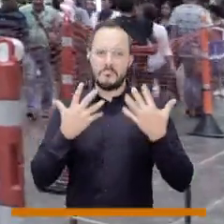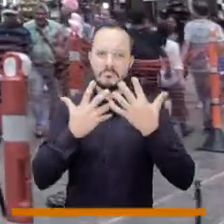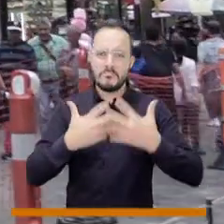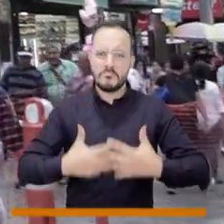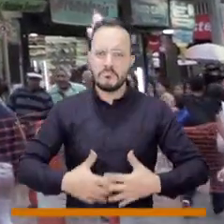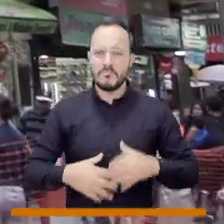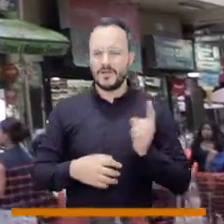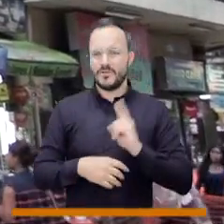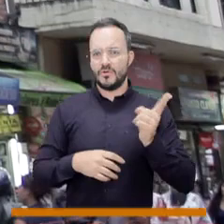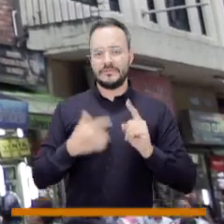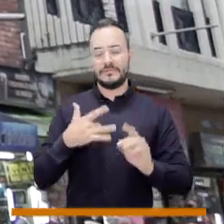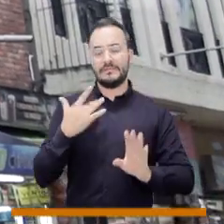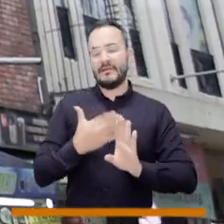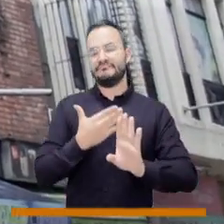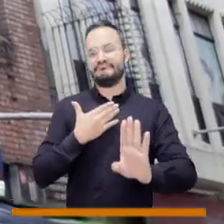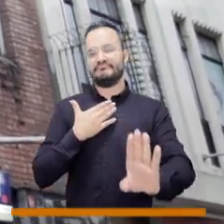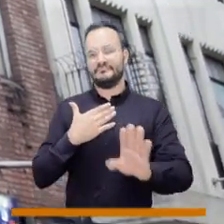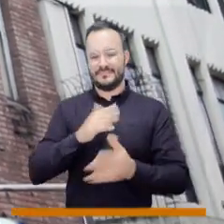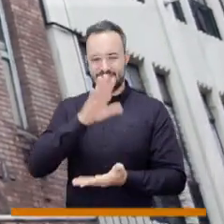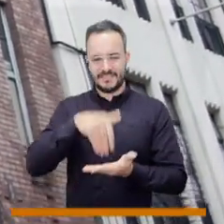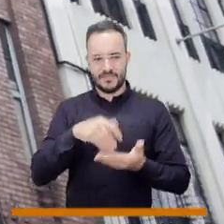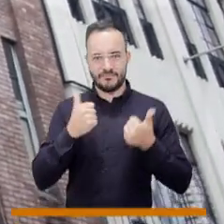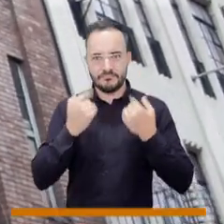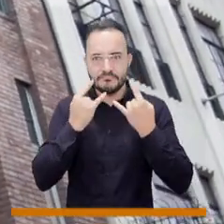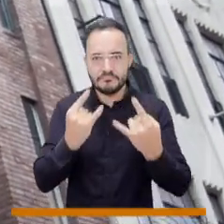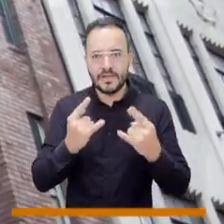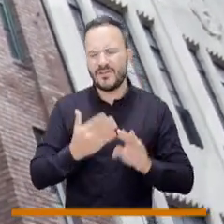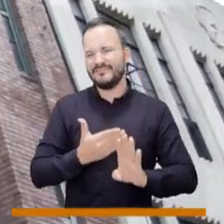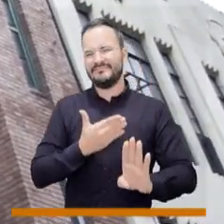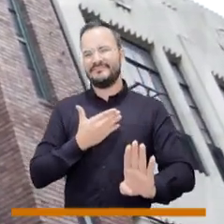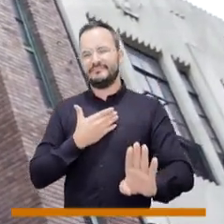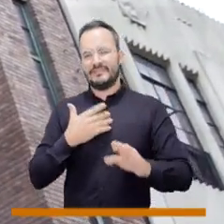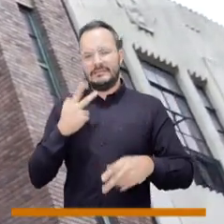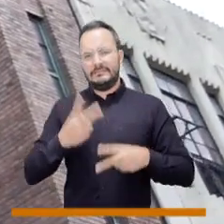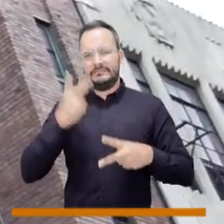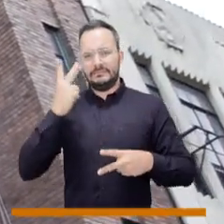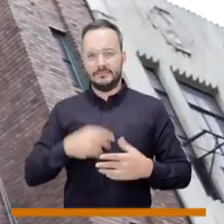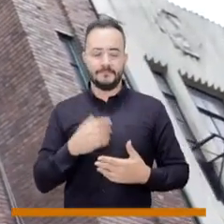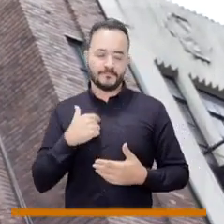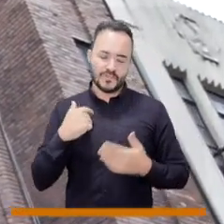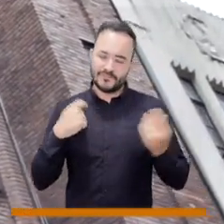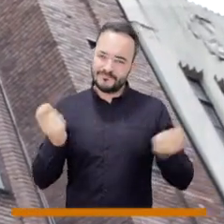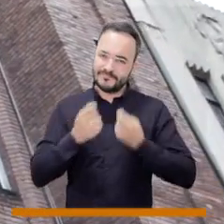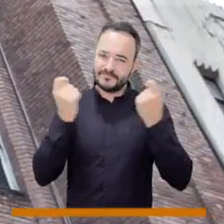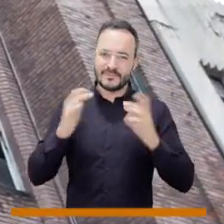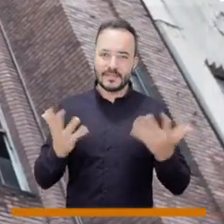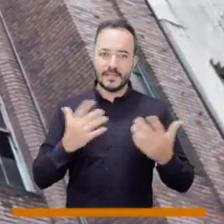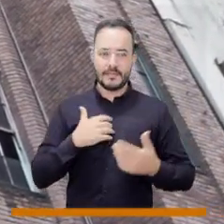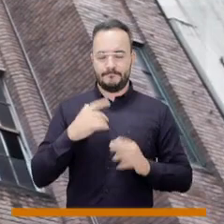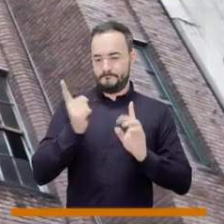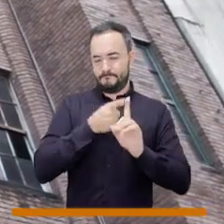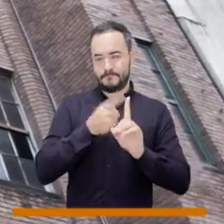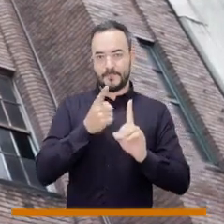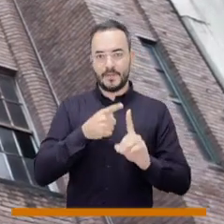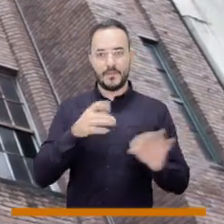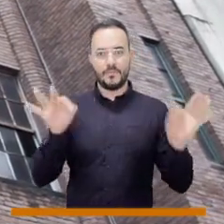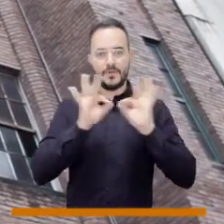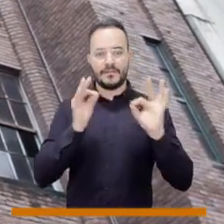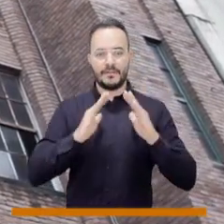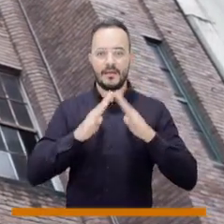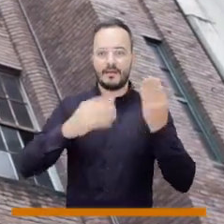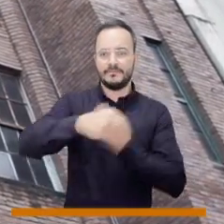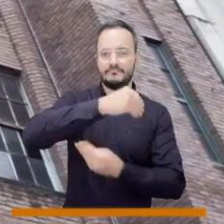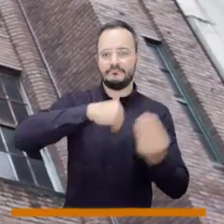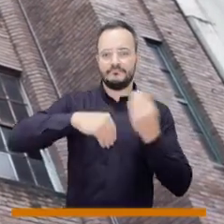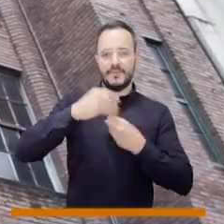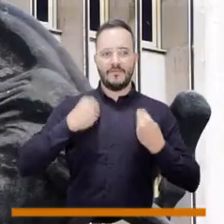gente se aleje del centro. Yo lo que quiero promover, o lo que creo que la administración debe hacer, es primero que se promueva una vivienda